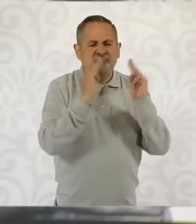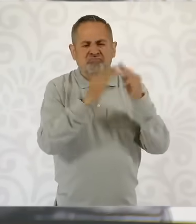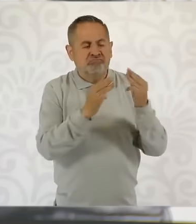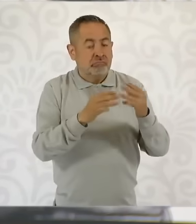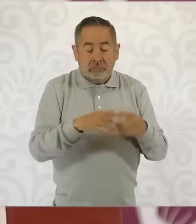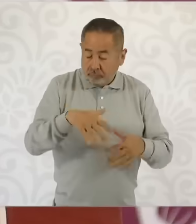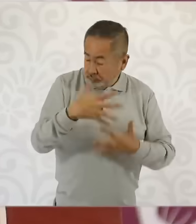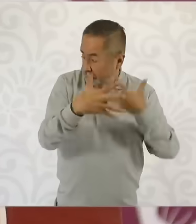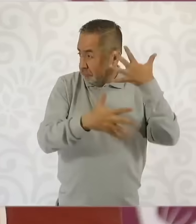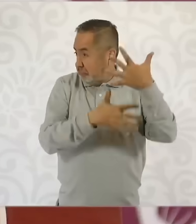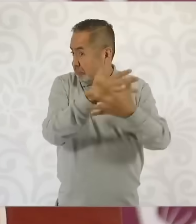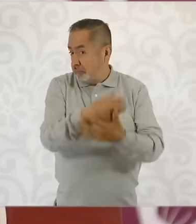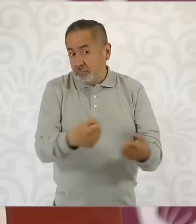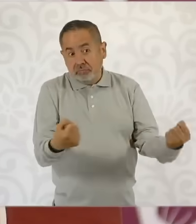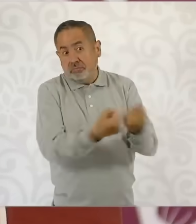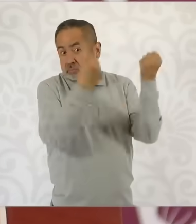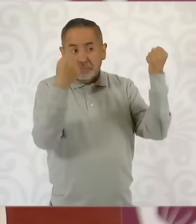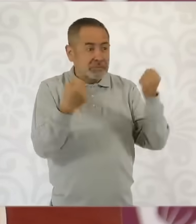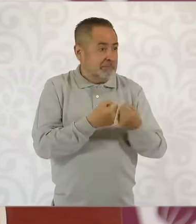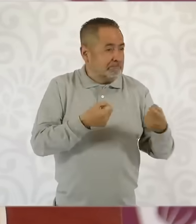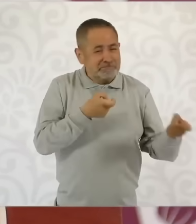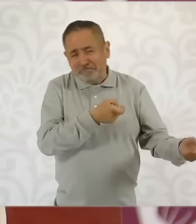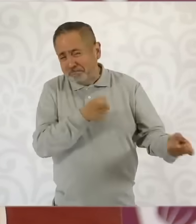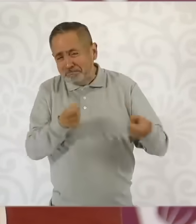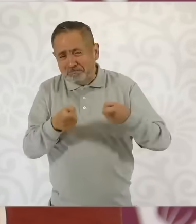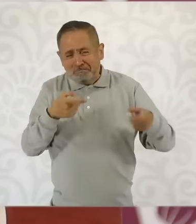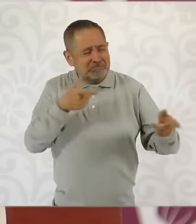una violencia tremenda en México,